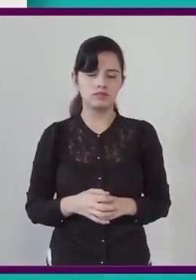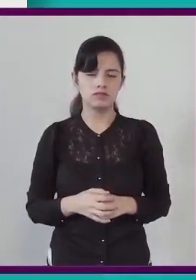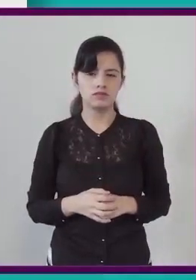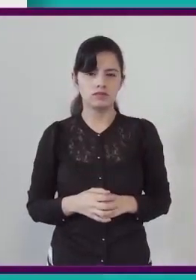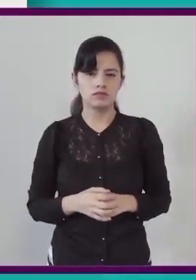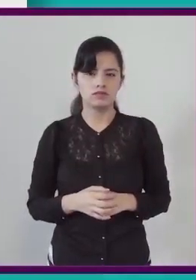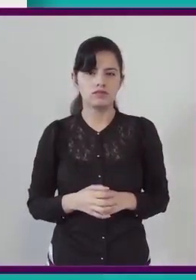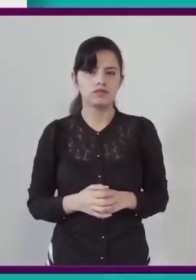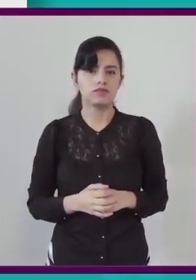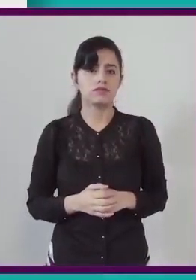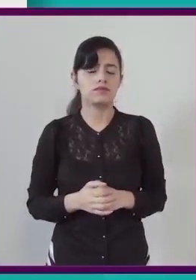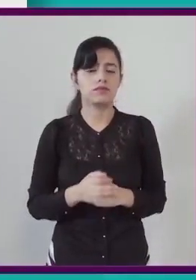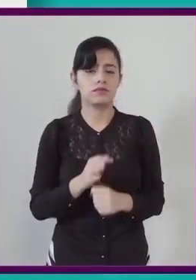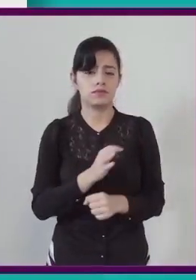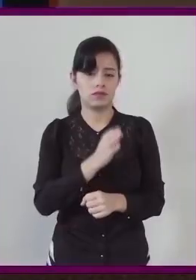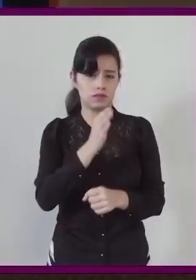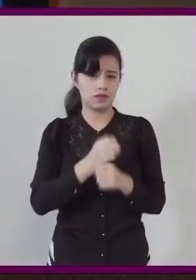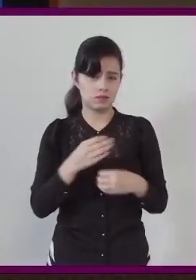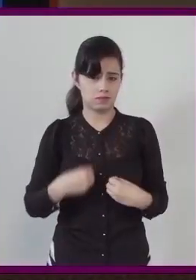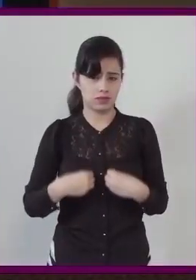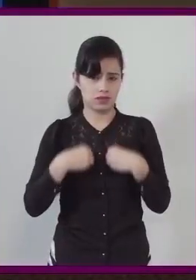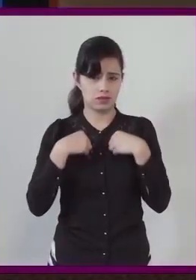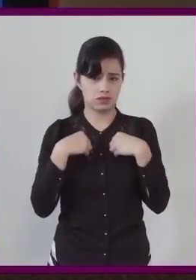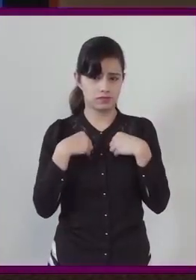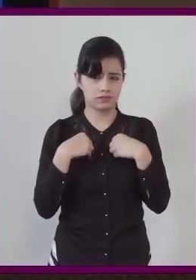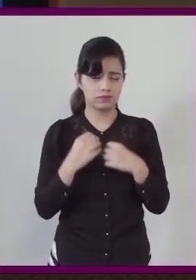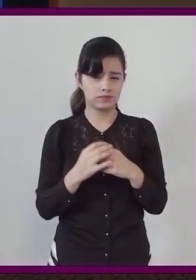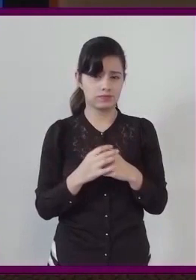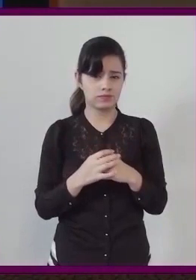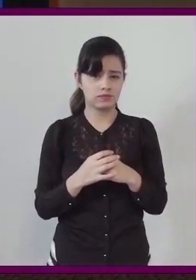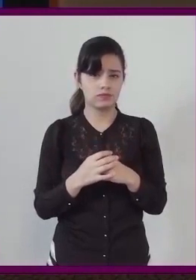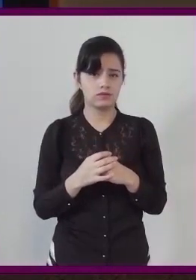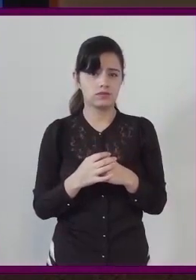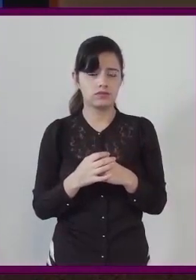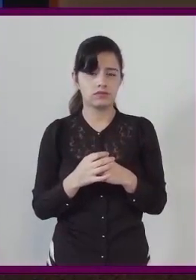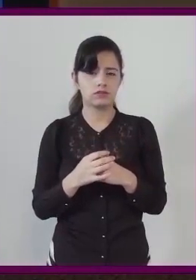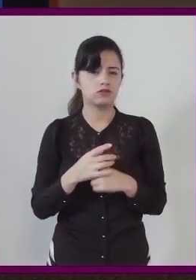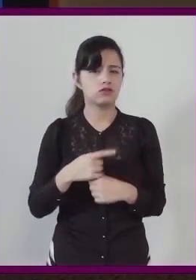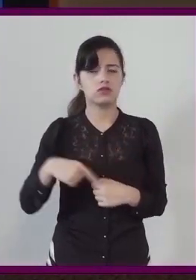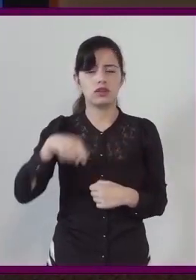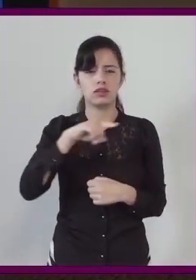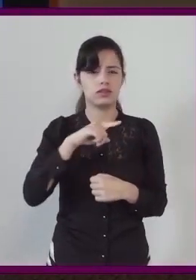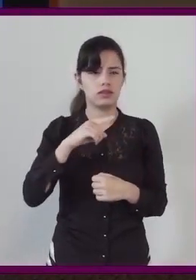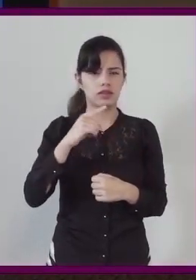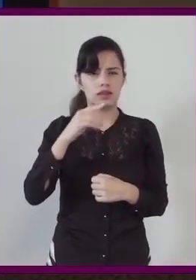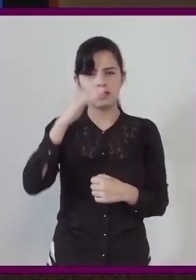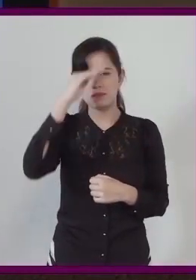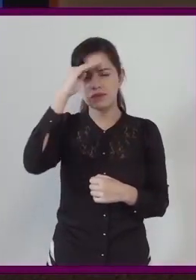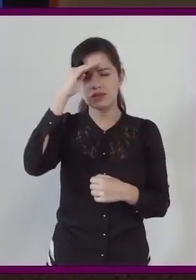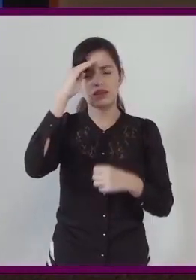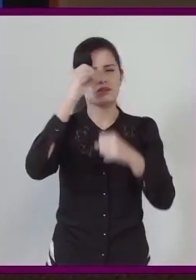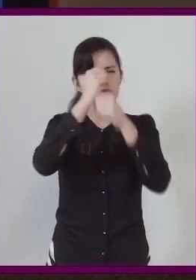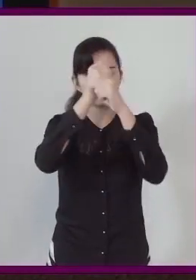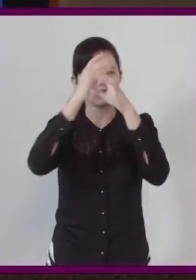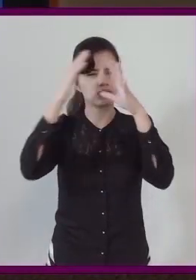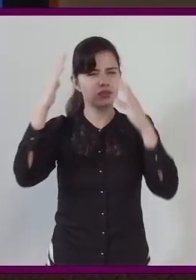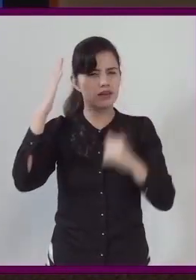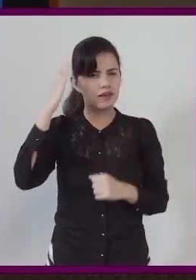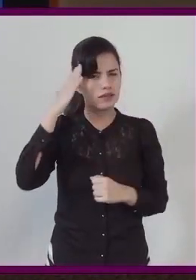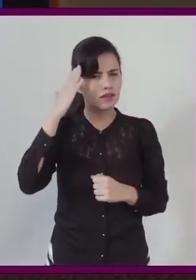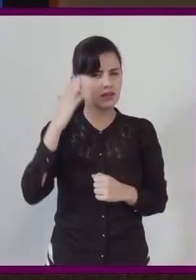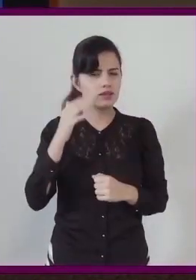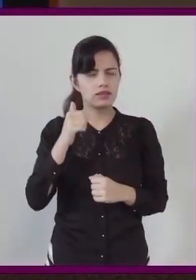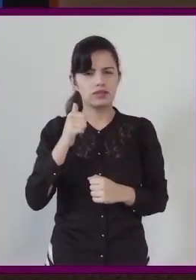porque creo que estamos viviendo en momentos en donde una ilusión muy dominante, una